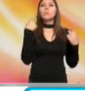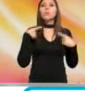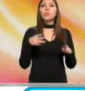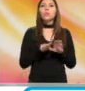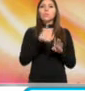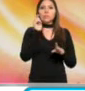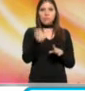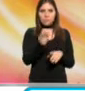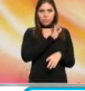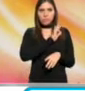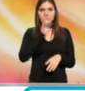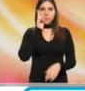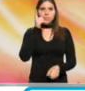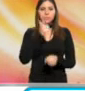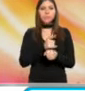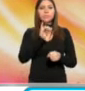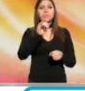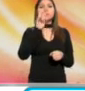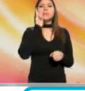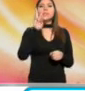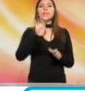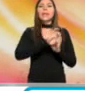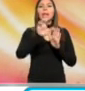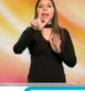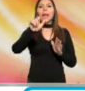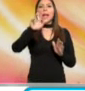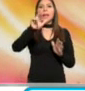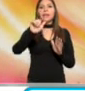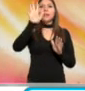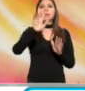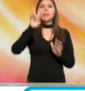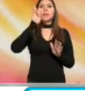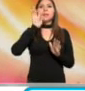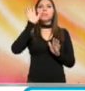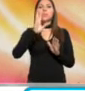que casi todas las letras son ángulos. Es más, si tú la vieras de cabeza,